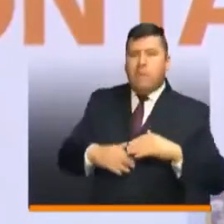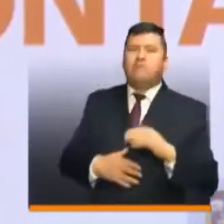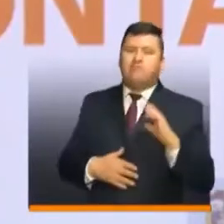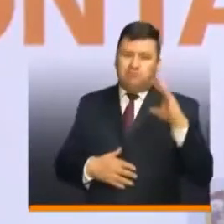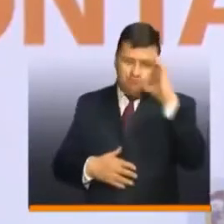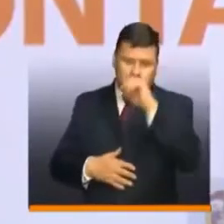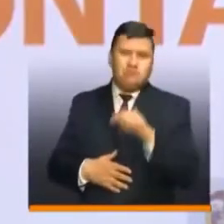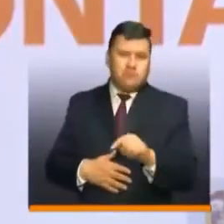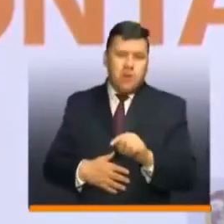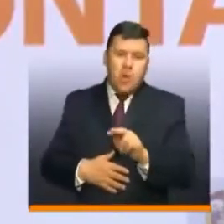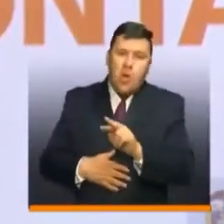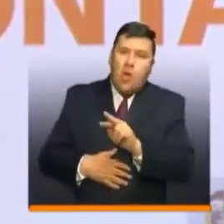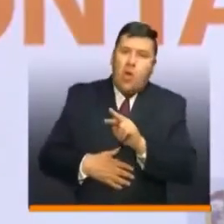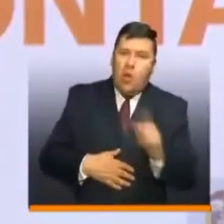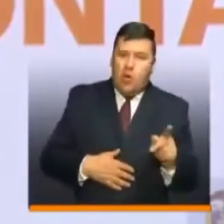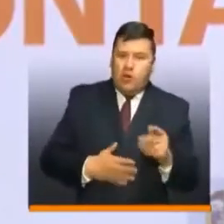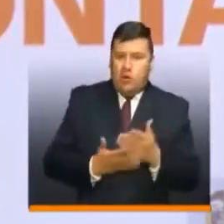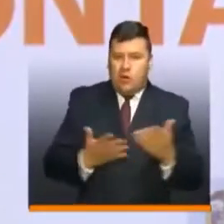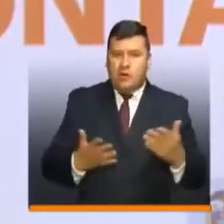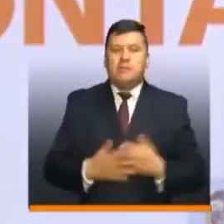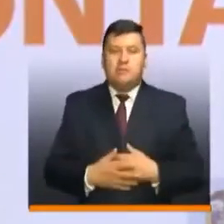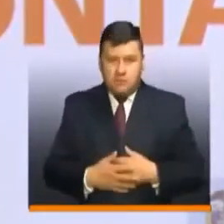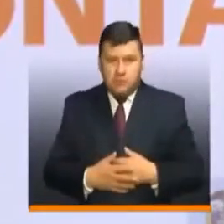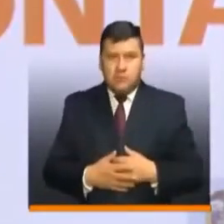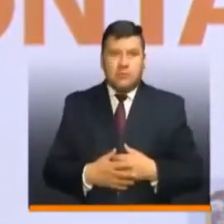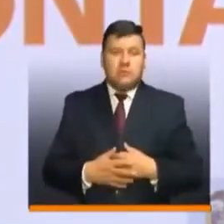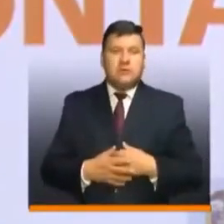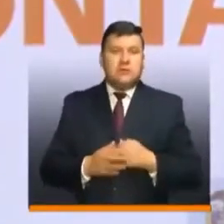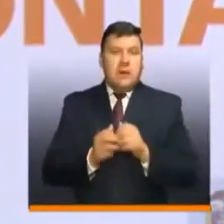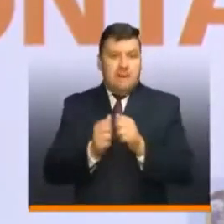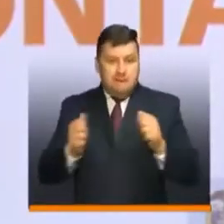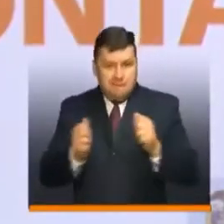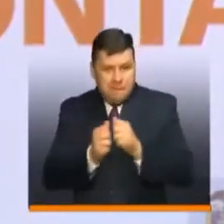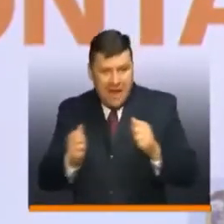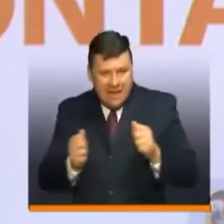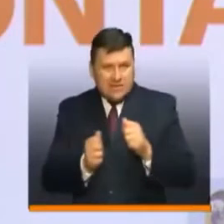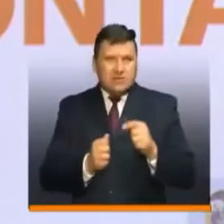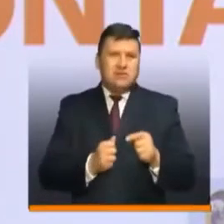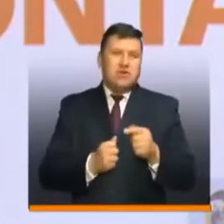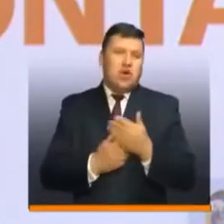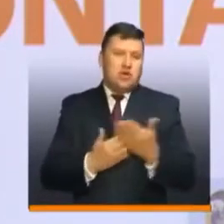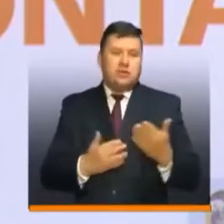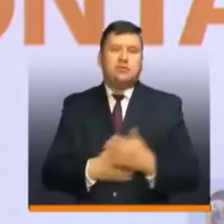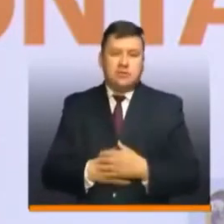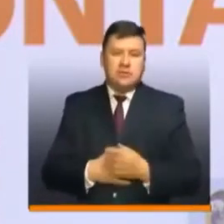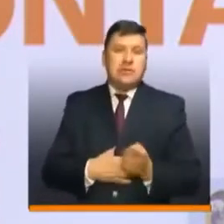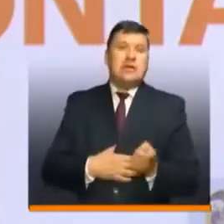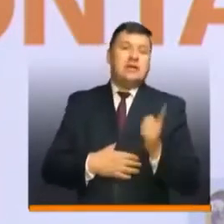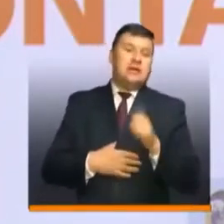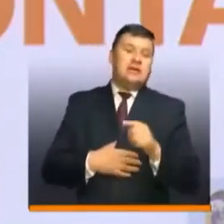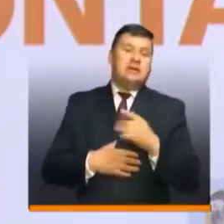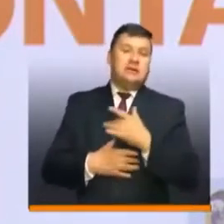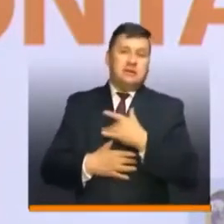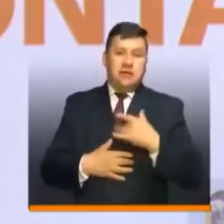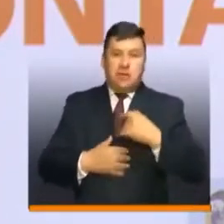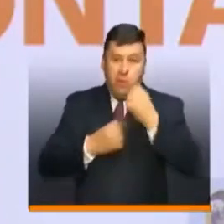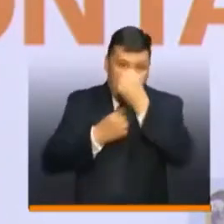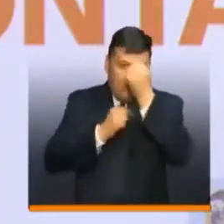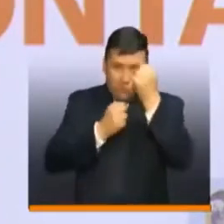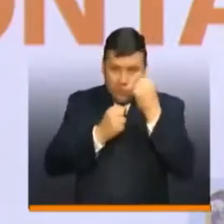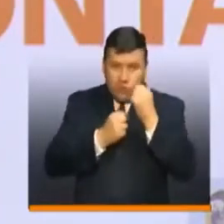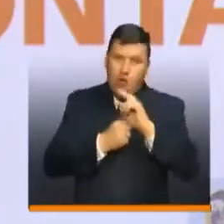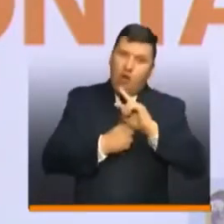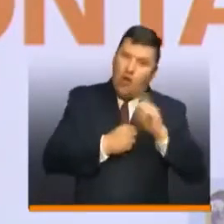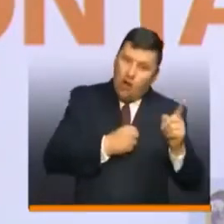produciendo otro tipo de bienes también en el sector de plásticos con otro tipo de bienes también en el sector de cosméticos con